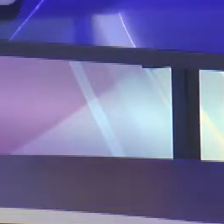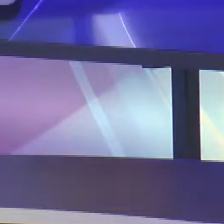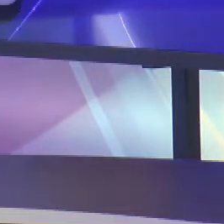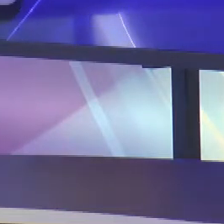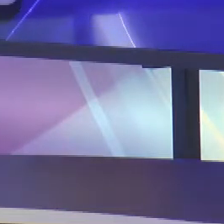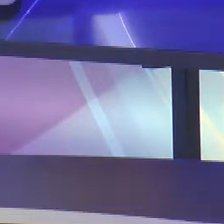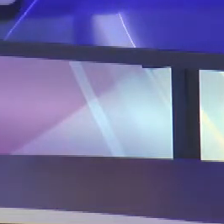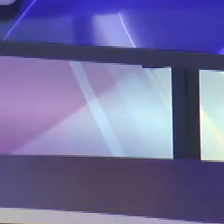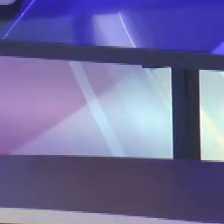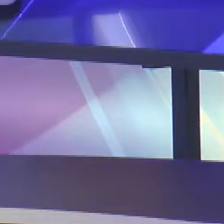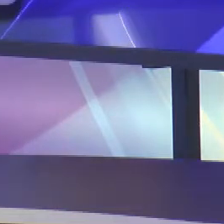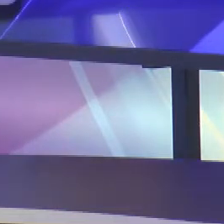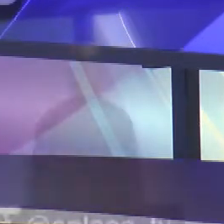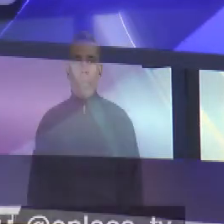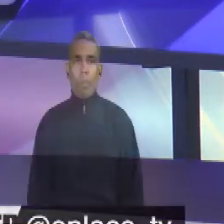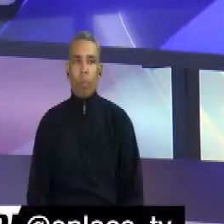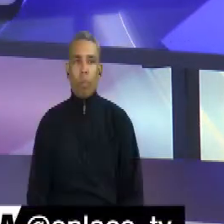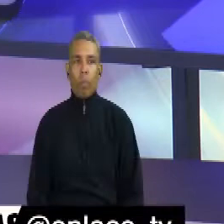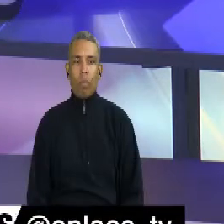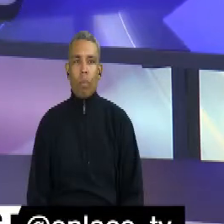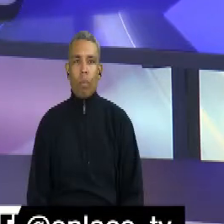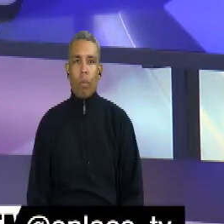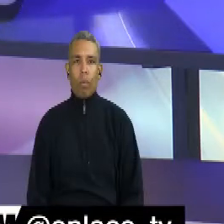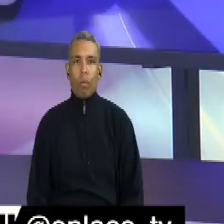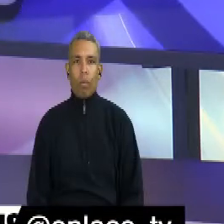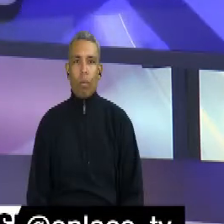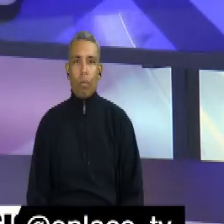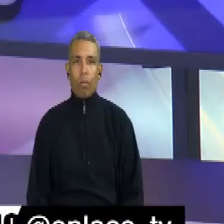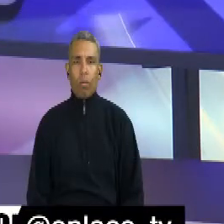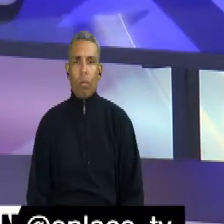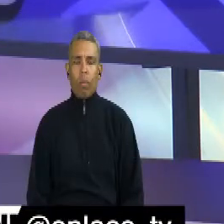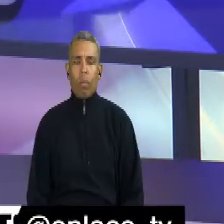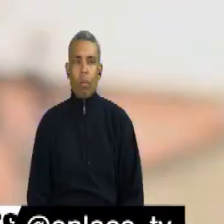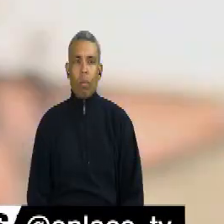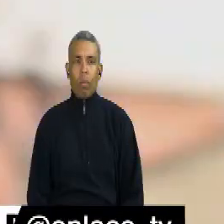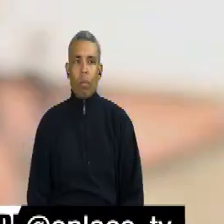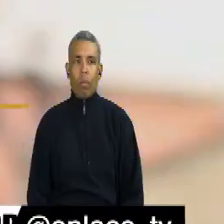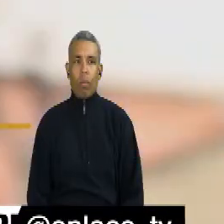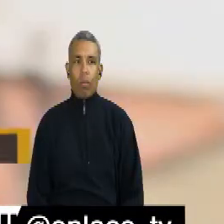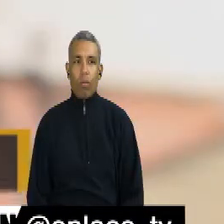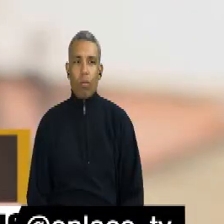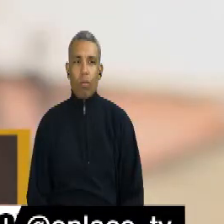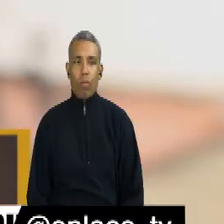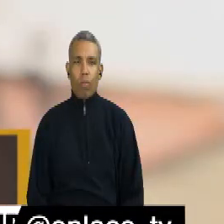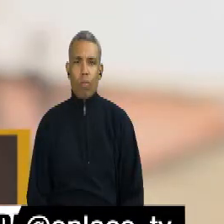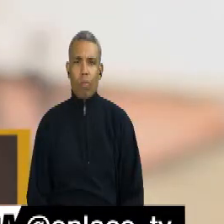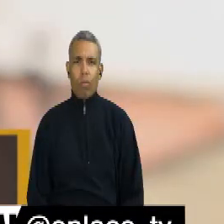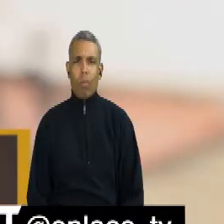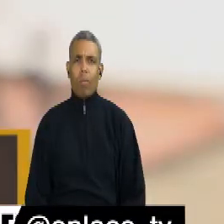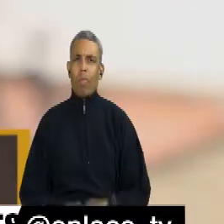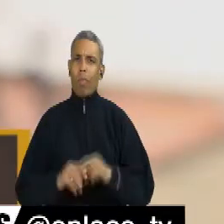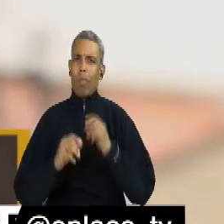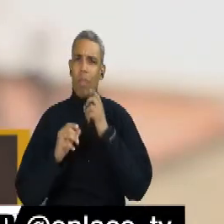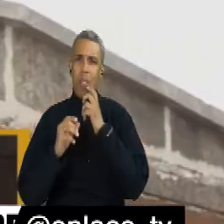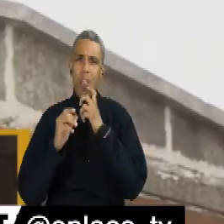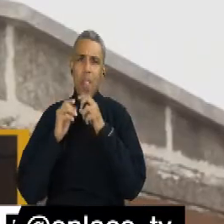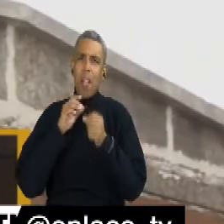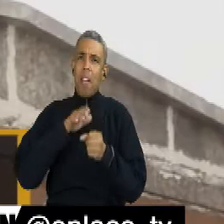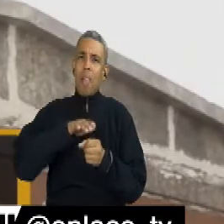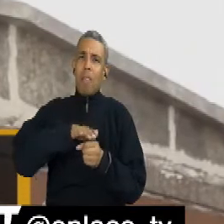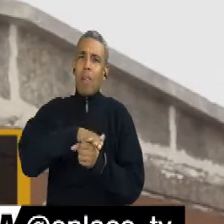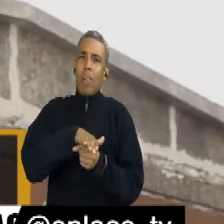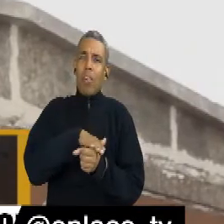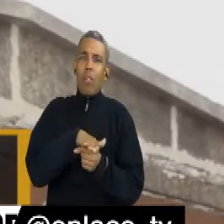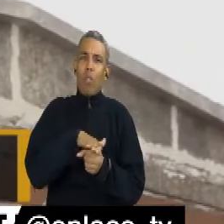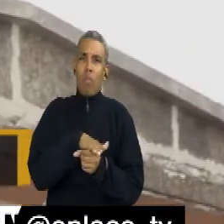testigos, la mujer al parecer estaba huyendo de un robo que acababa de cometer. Un gran susto se llevaron los habitantes de una casa ubicada en la